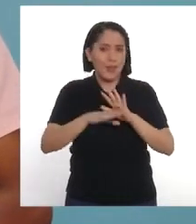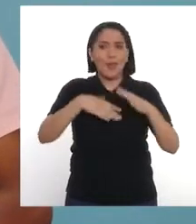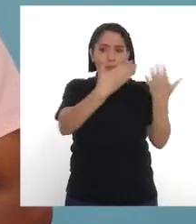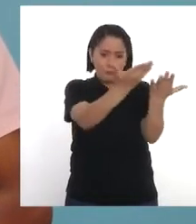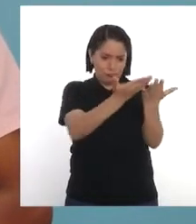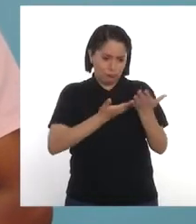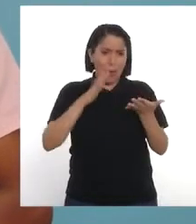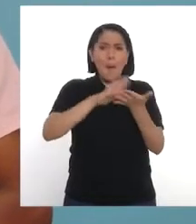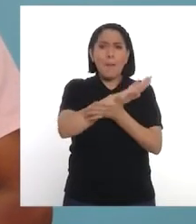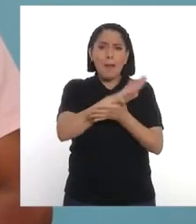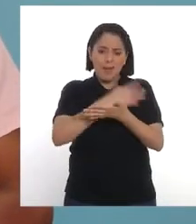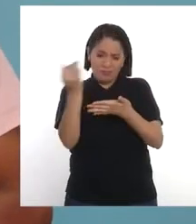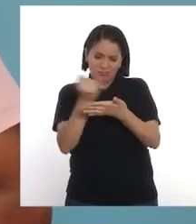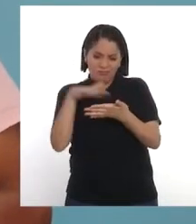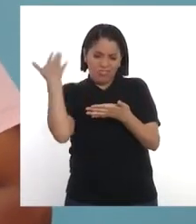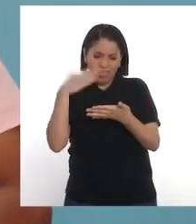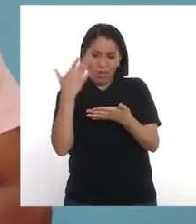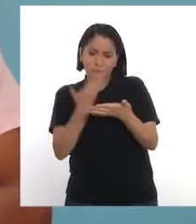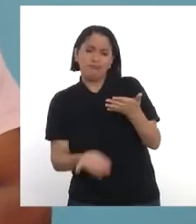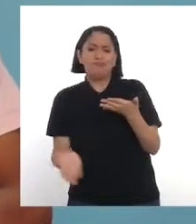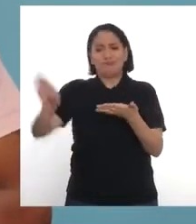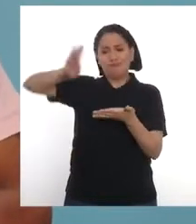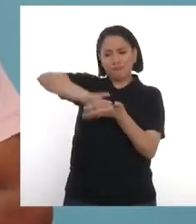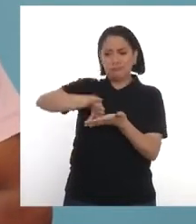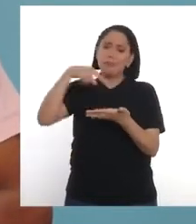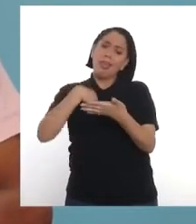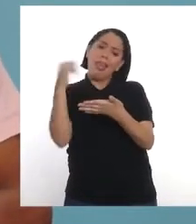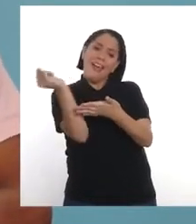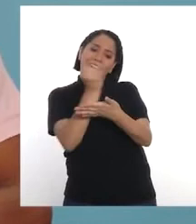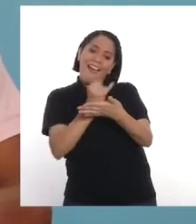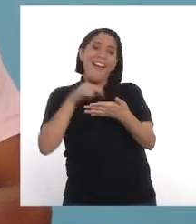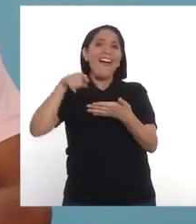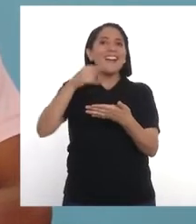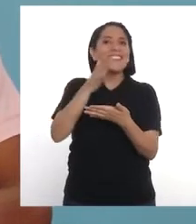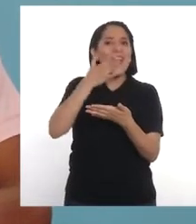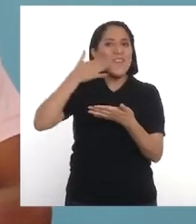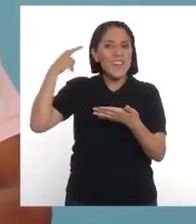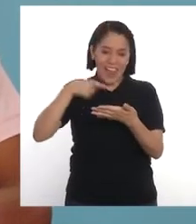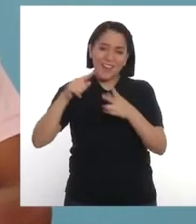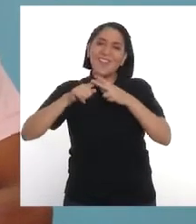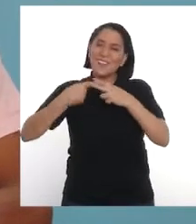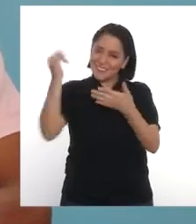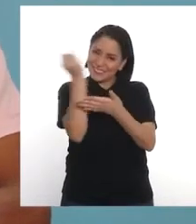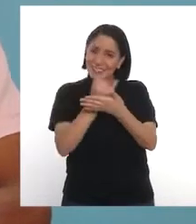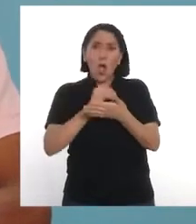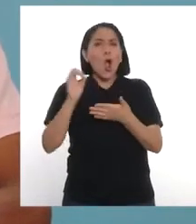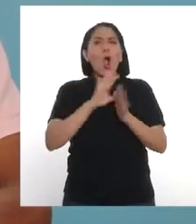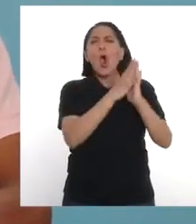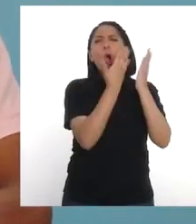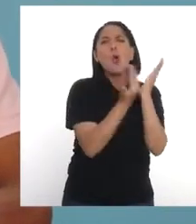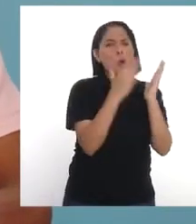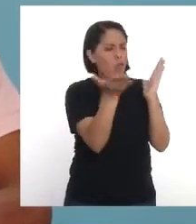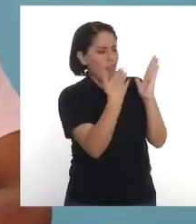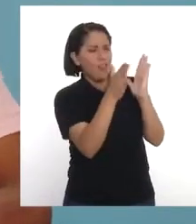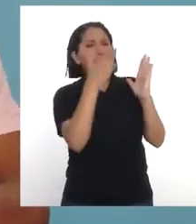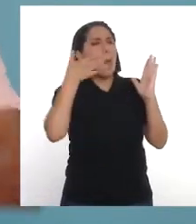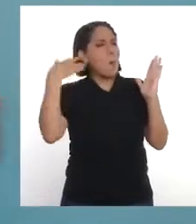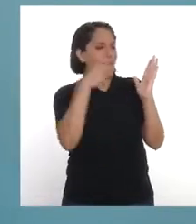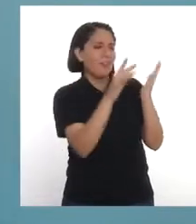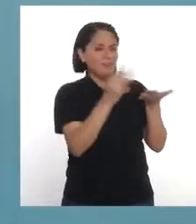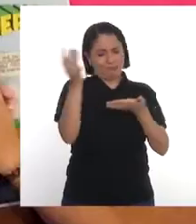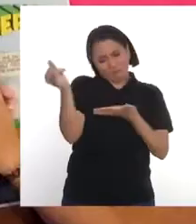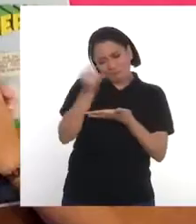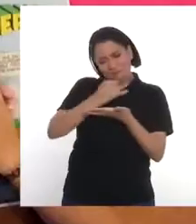usar hojas que ya estén escritas o dibujadas por un lado. Así usamos la cara libre para nuestro trabajo. O un cuaderno que tenga todavía hojas en